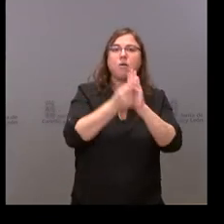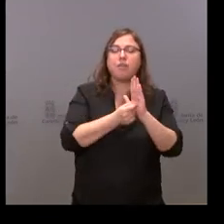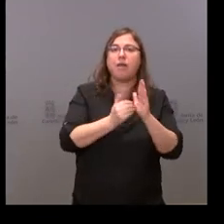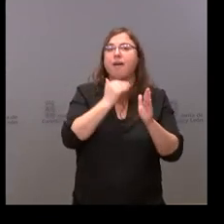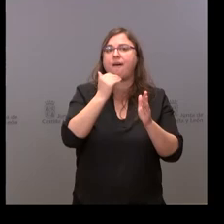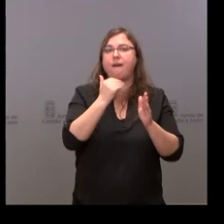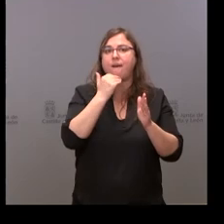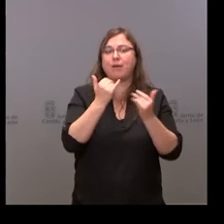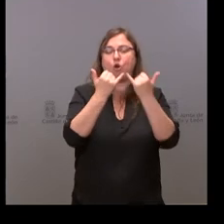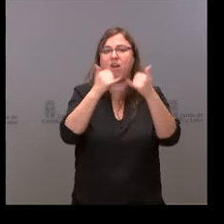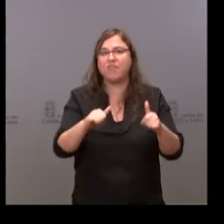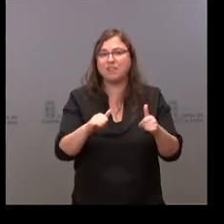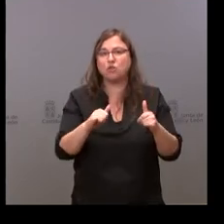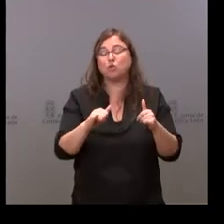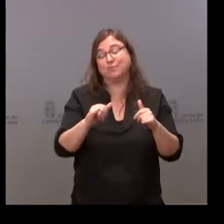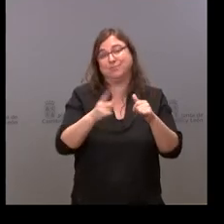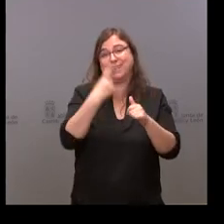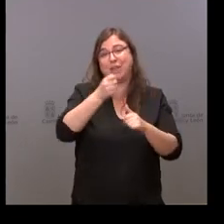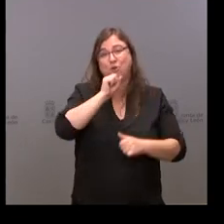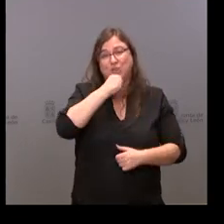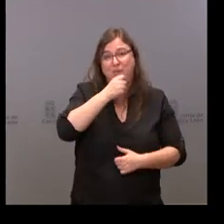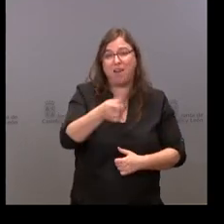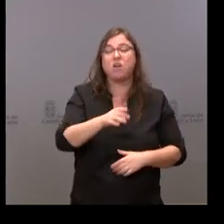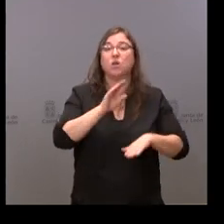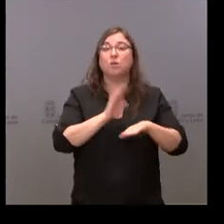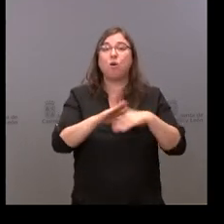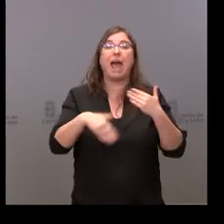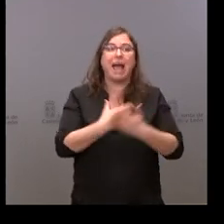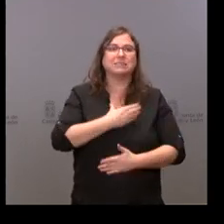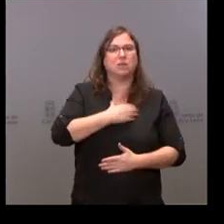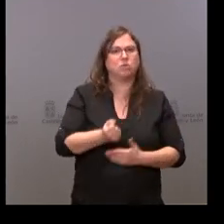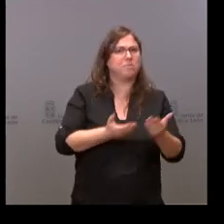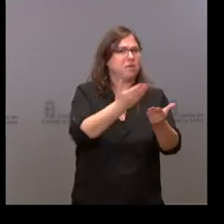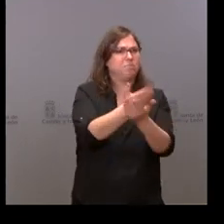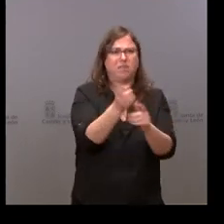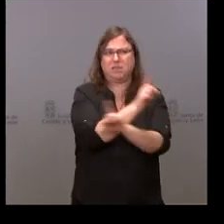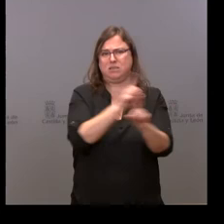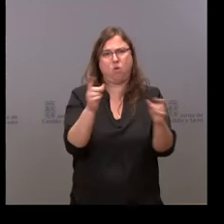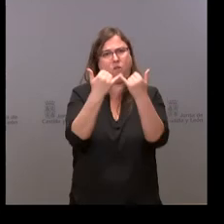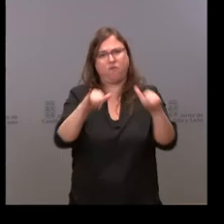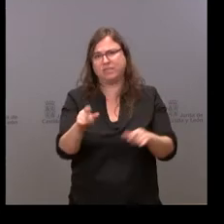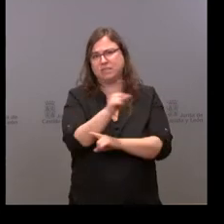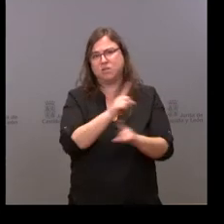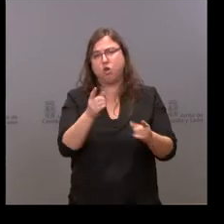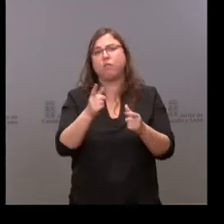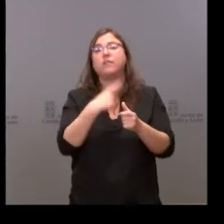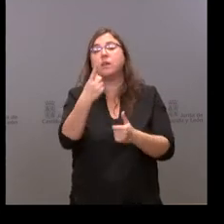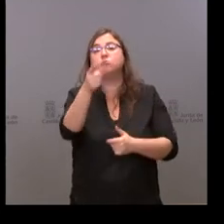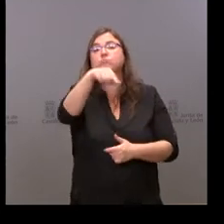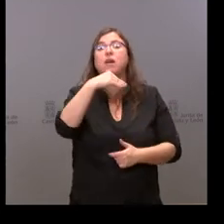eventos de fin de año teniendo en cuenta que hasta los propios ayuntamientos están pidiendo que no se celebren creo que el